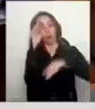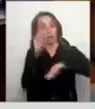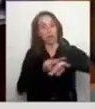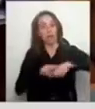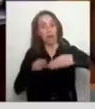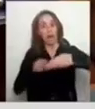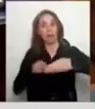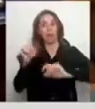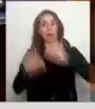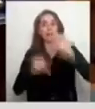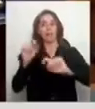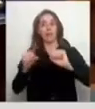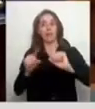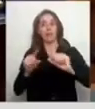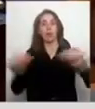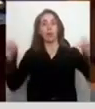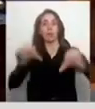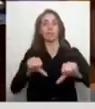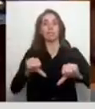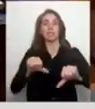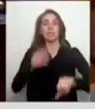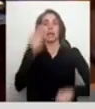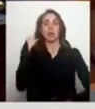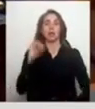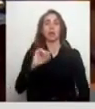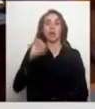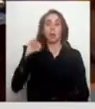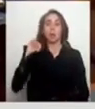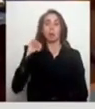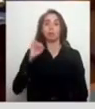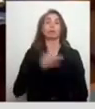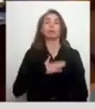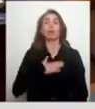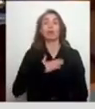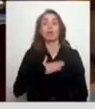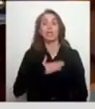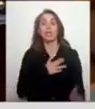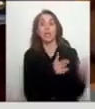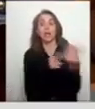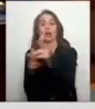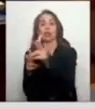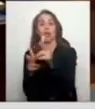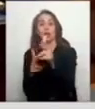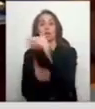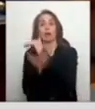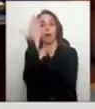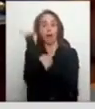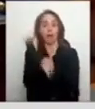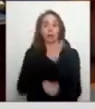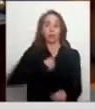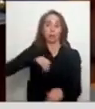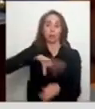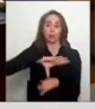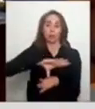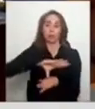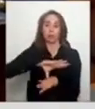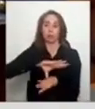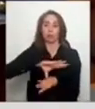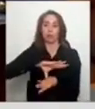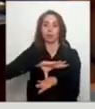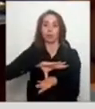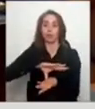en la miseria el comunismo armado que se pretendía instalar en nuestro país mientras este gobierno